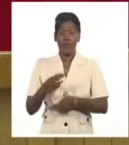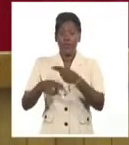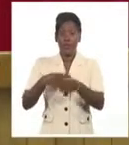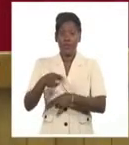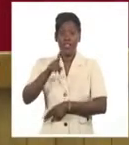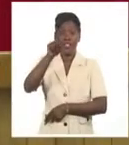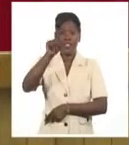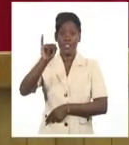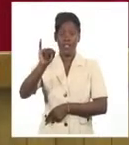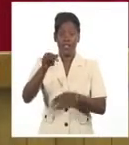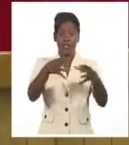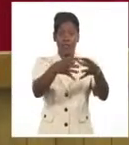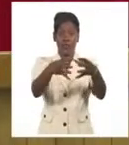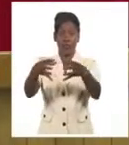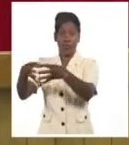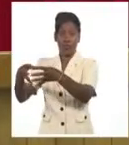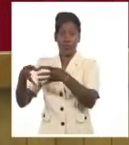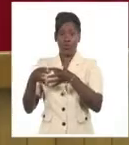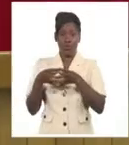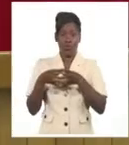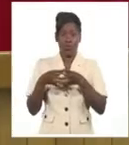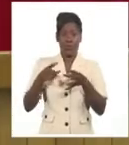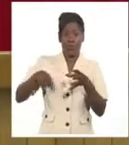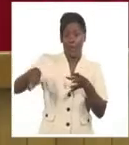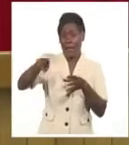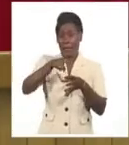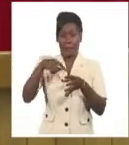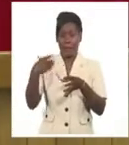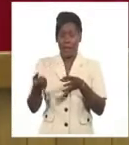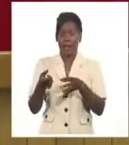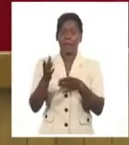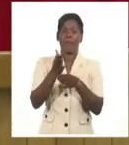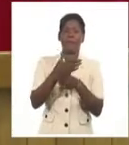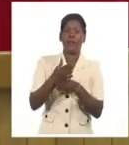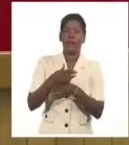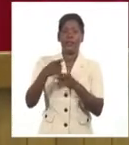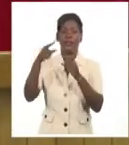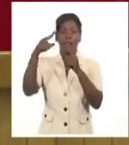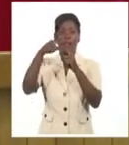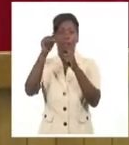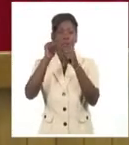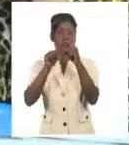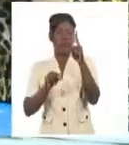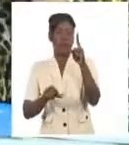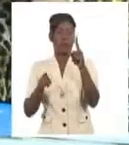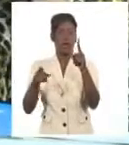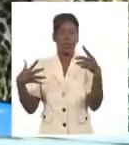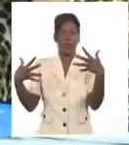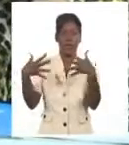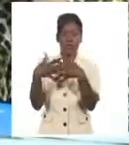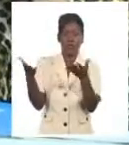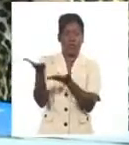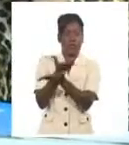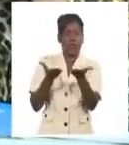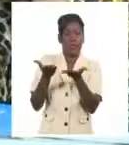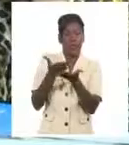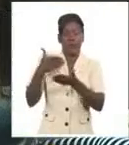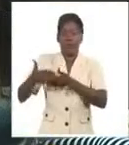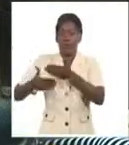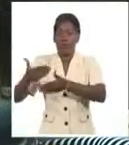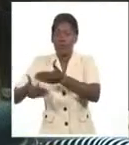paneles adiós a temas transversales de la impartición de justicia entre los que se encuentran en este mismo proceso la